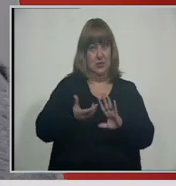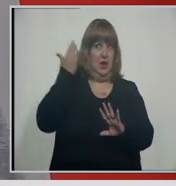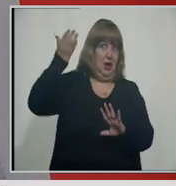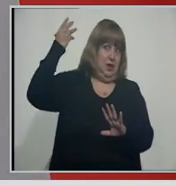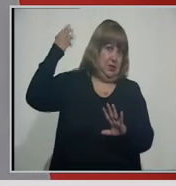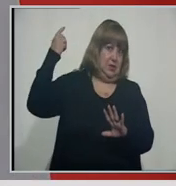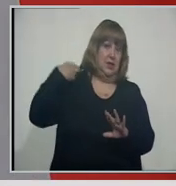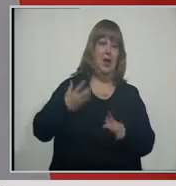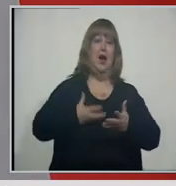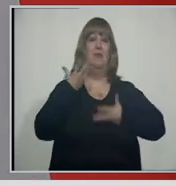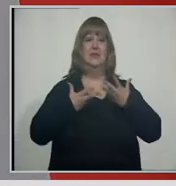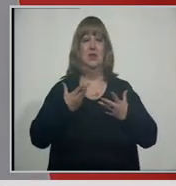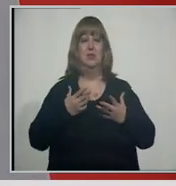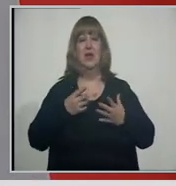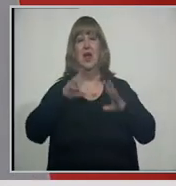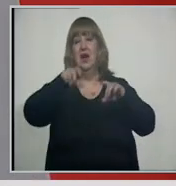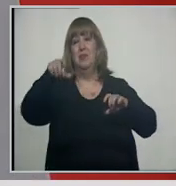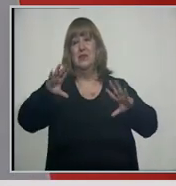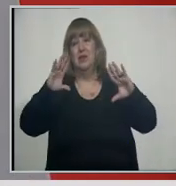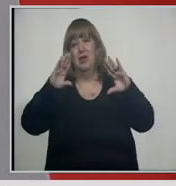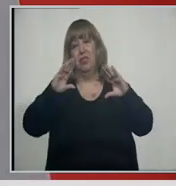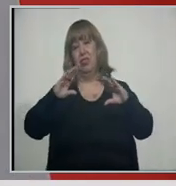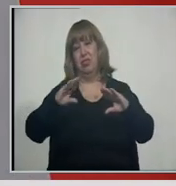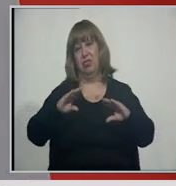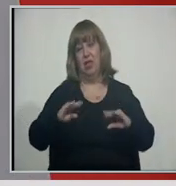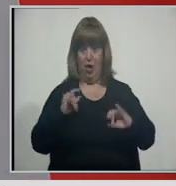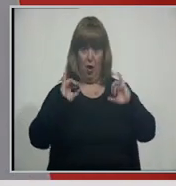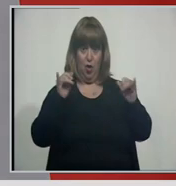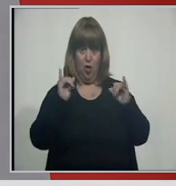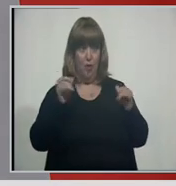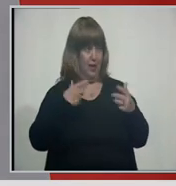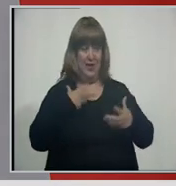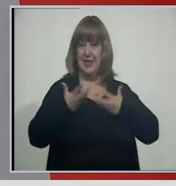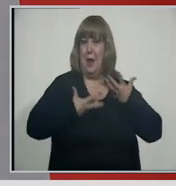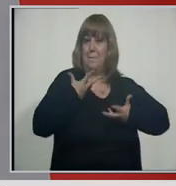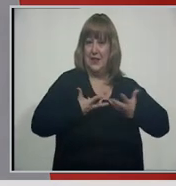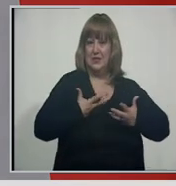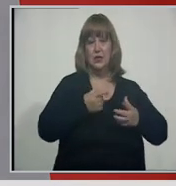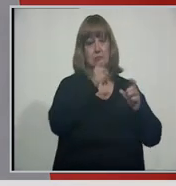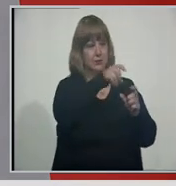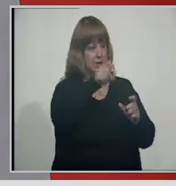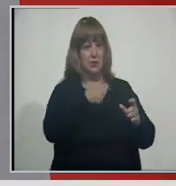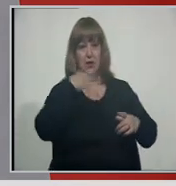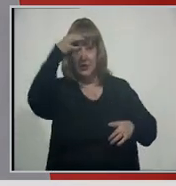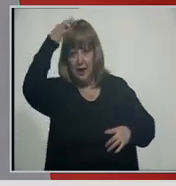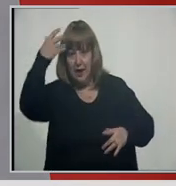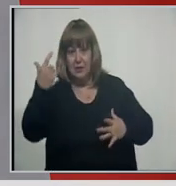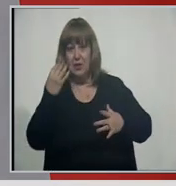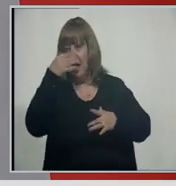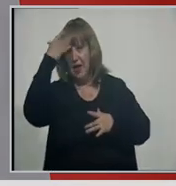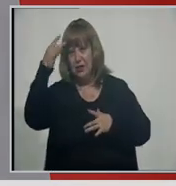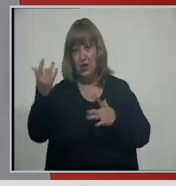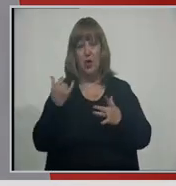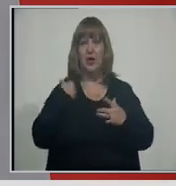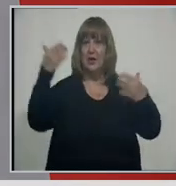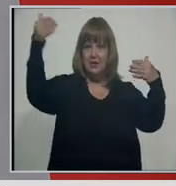es la pasión a la gente entre los que aún la tenemos y los jóvenes que aparecen y esta gente que está haciendo teatro aún los que toman